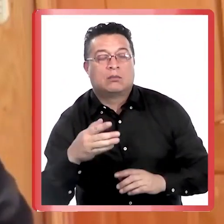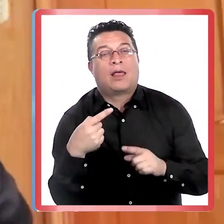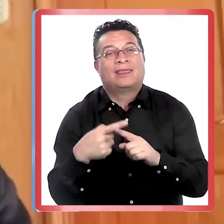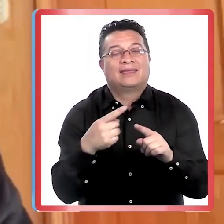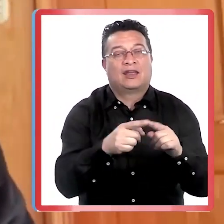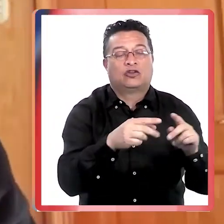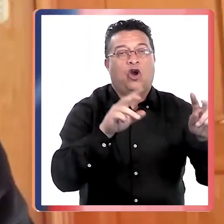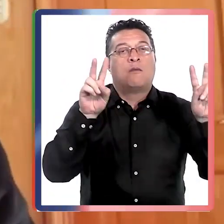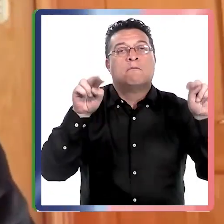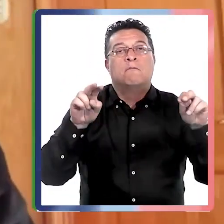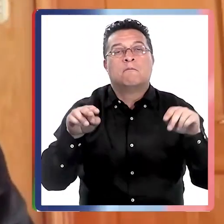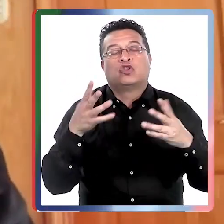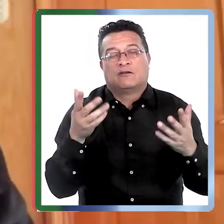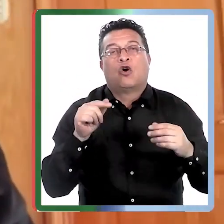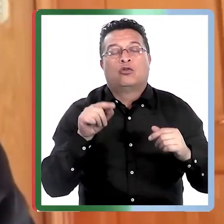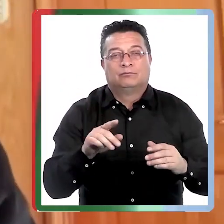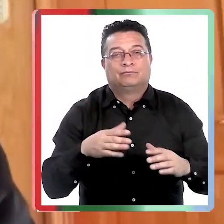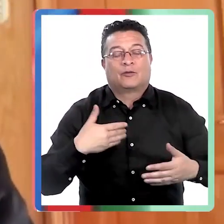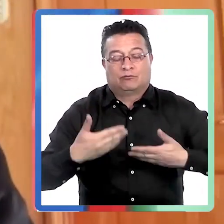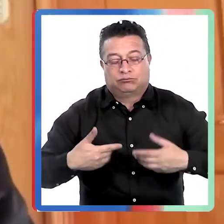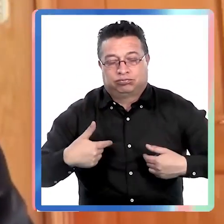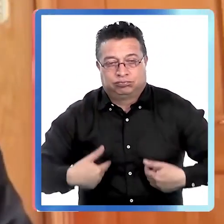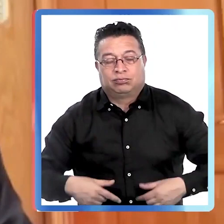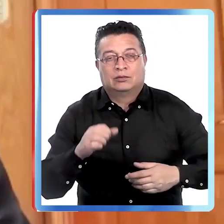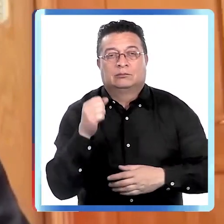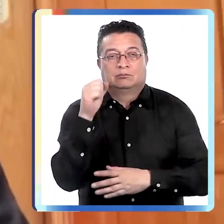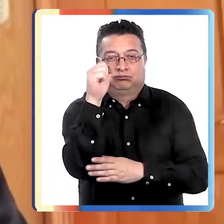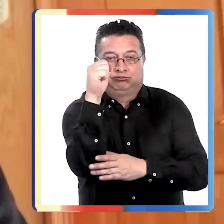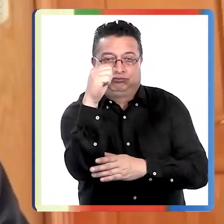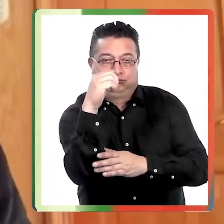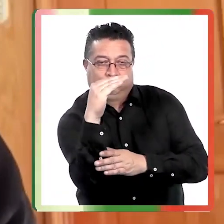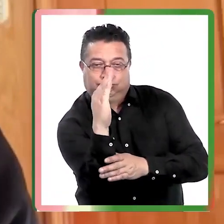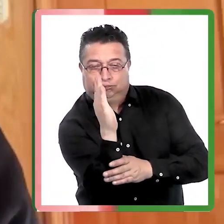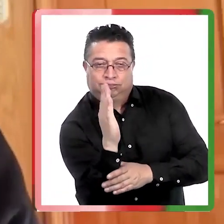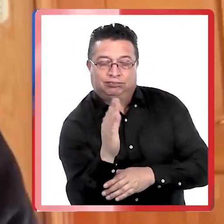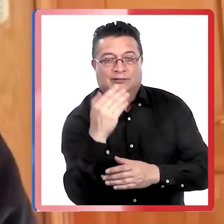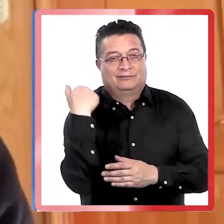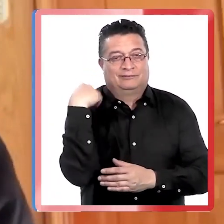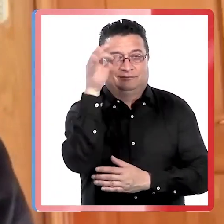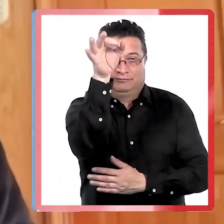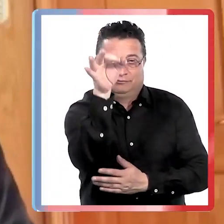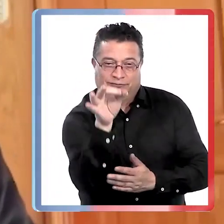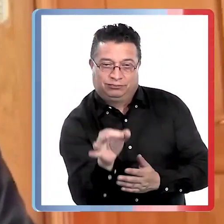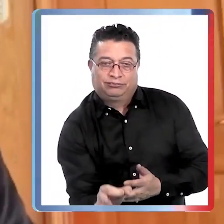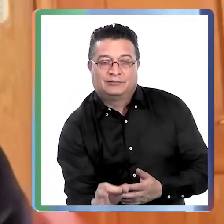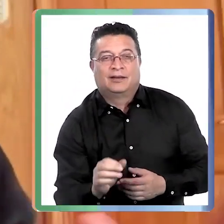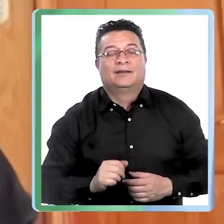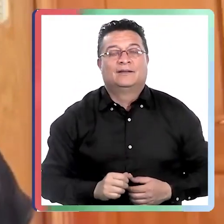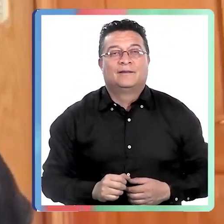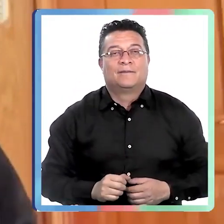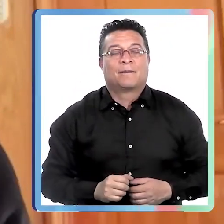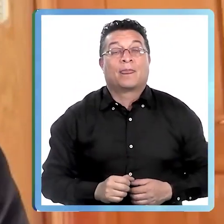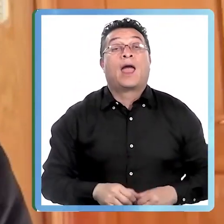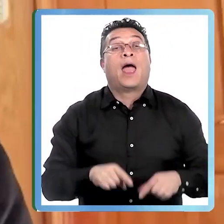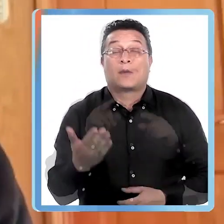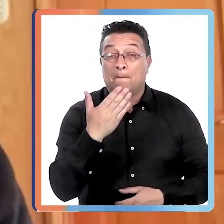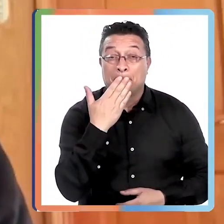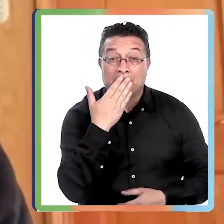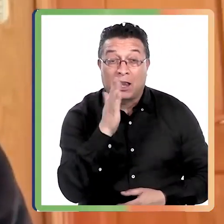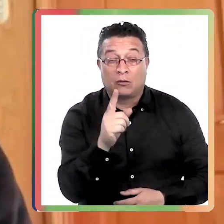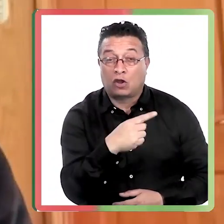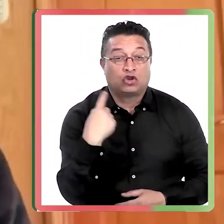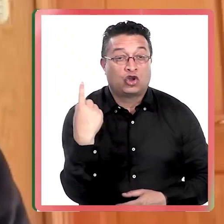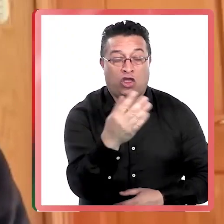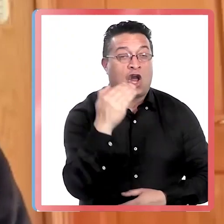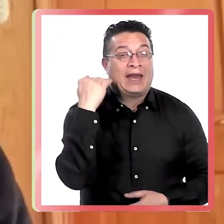degenerativos y por distintas causas biomecánicas se empieza también a enchuecar la columna. Así que tenemos múltiples causas para la escoliosis.